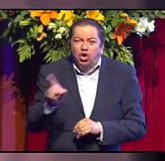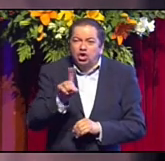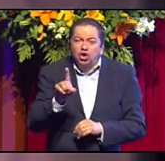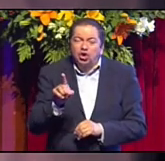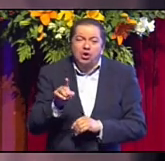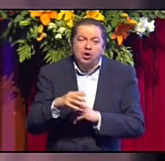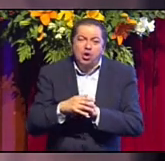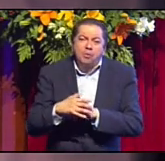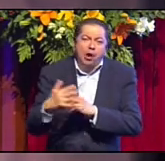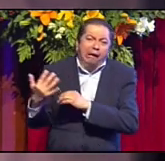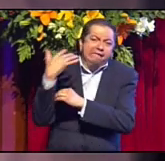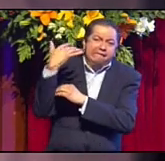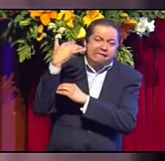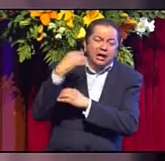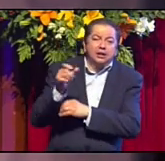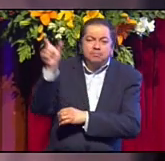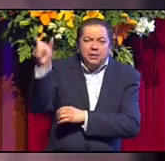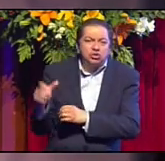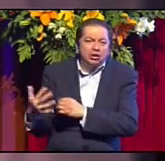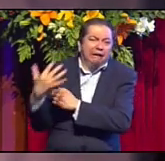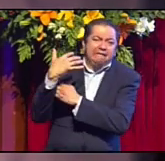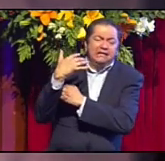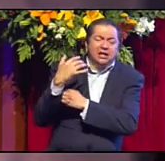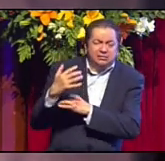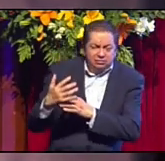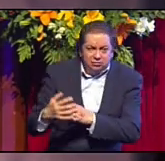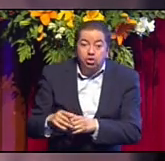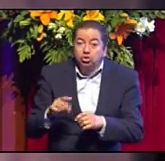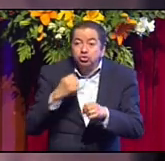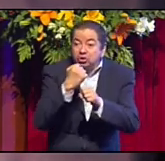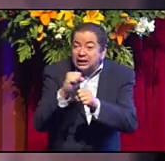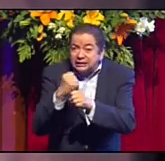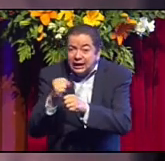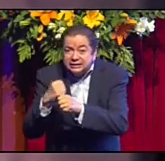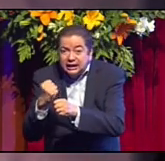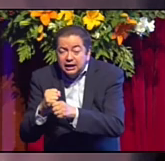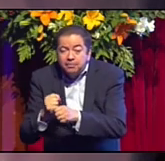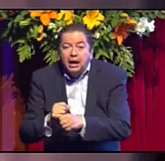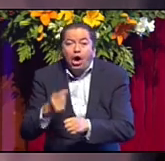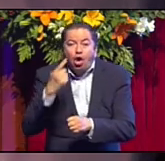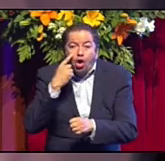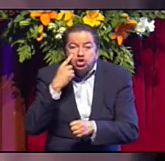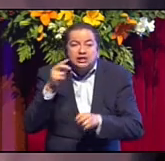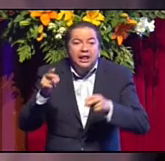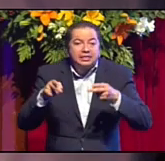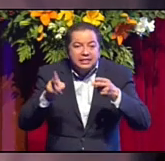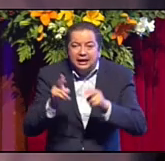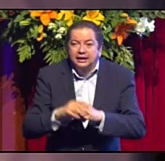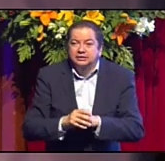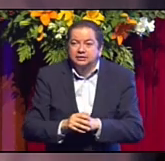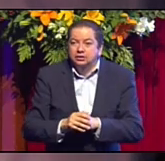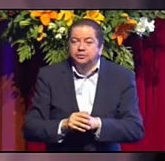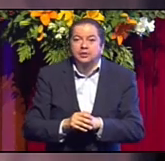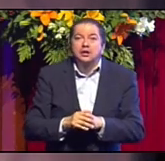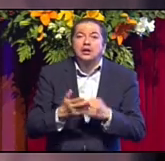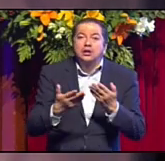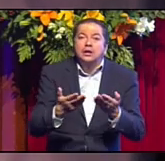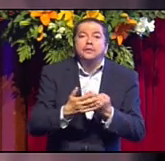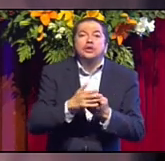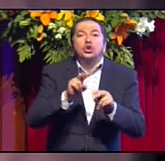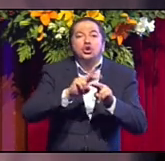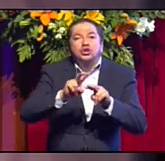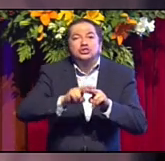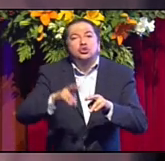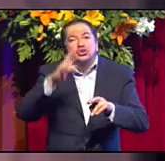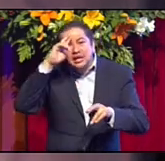tratada por aquella persona que lo acompaña. Y por eso hicimos un taller, para que conocieran sus derechos, para que conocieran sus derechos y lo